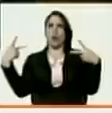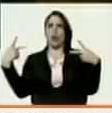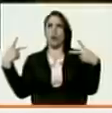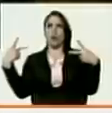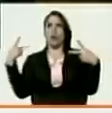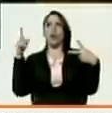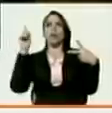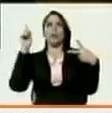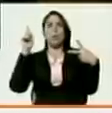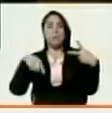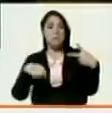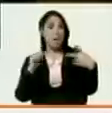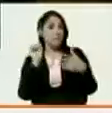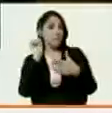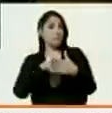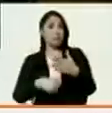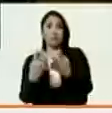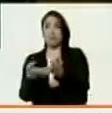también sin quórum,